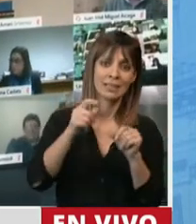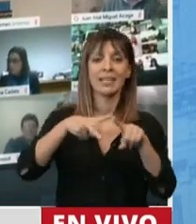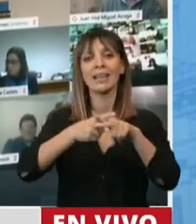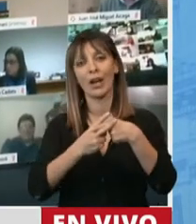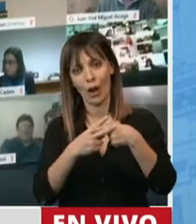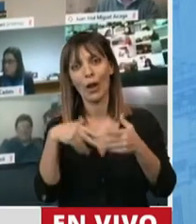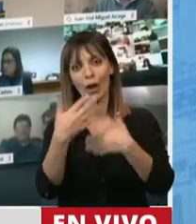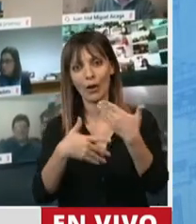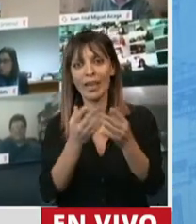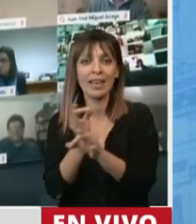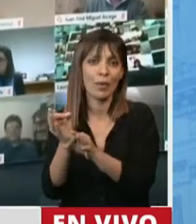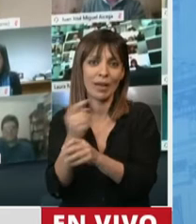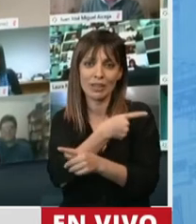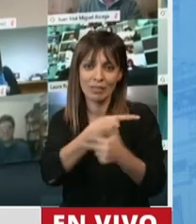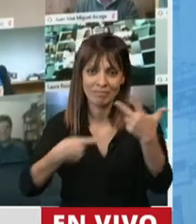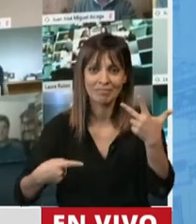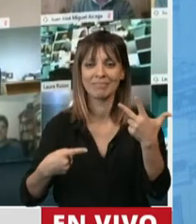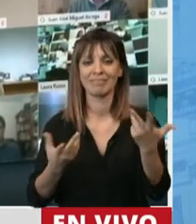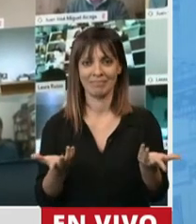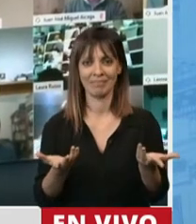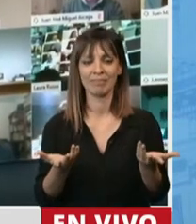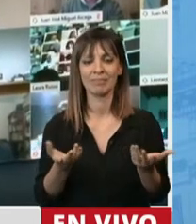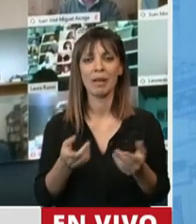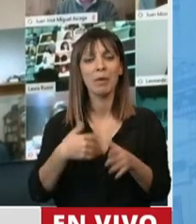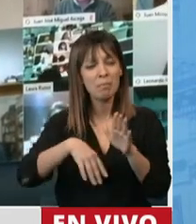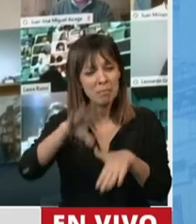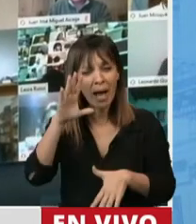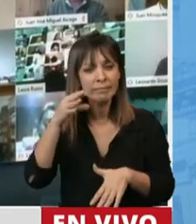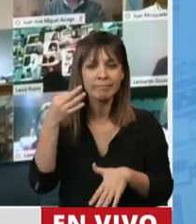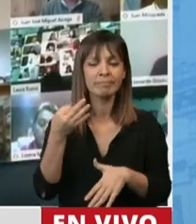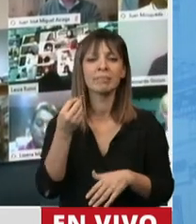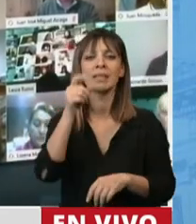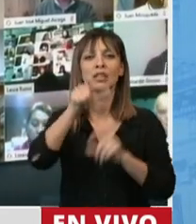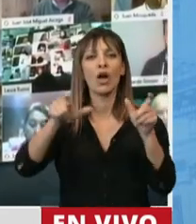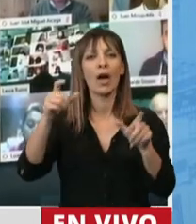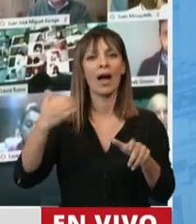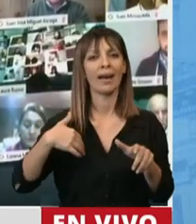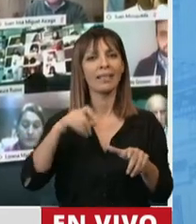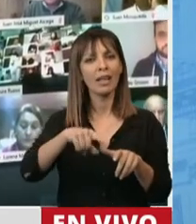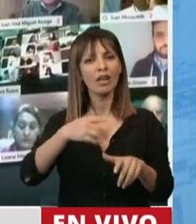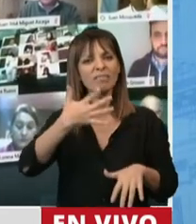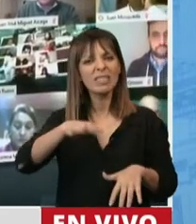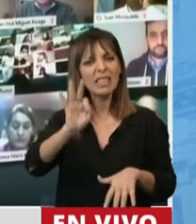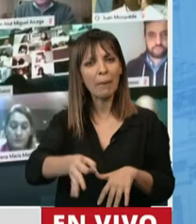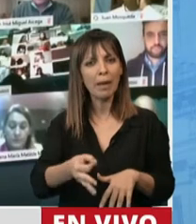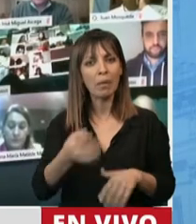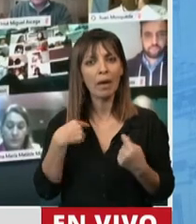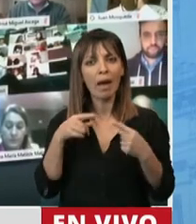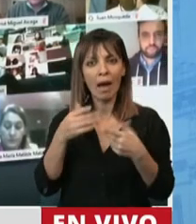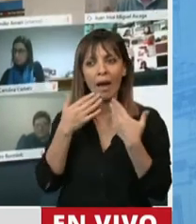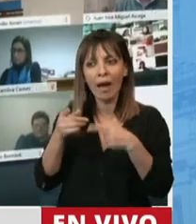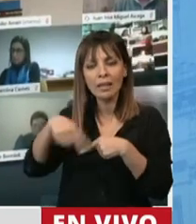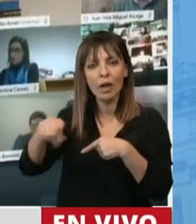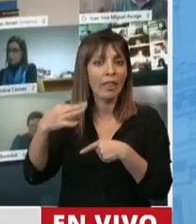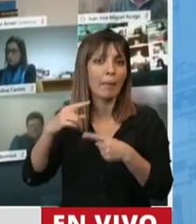técnica y con la educación pública, pero que sobre todo los argentinos entendíamos que teníamos que generar a través de esto